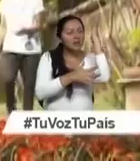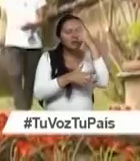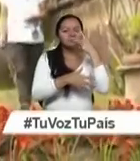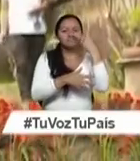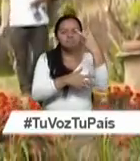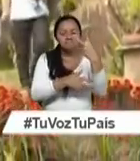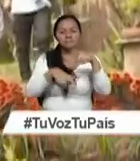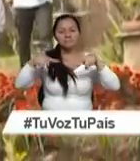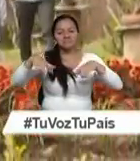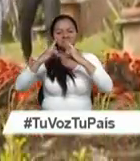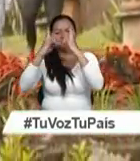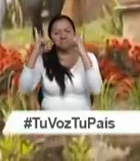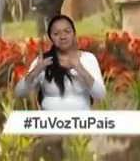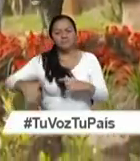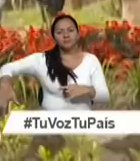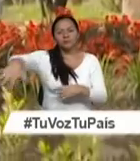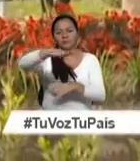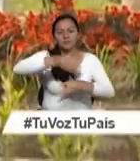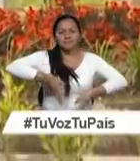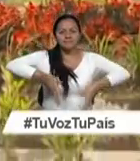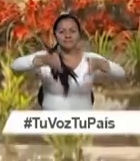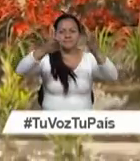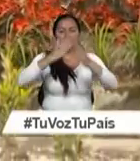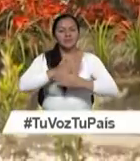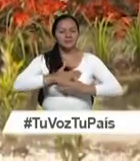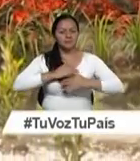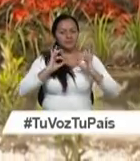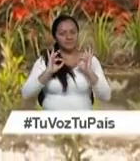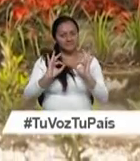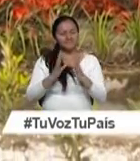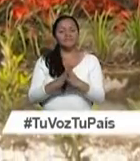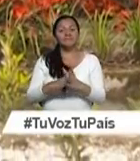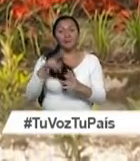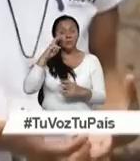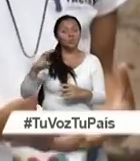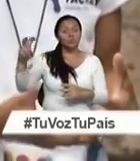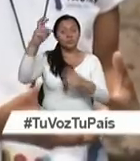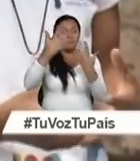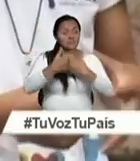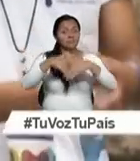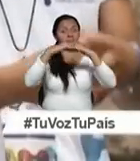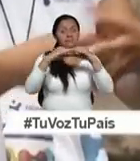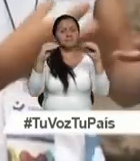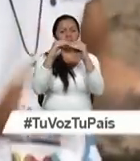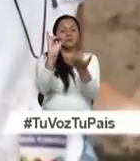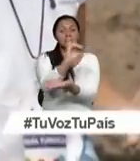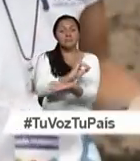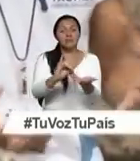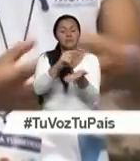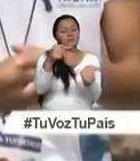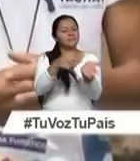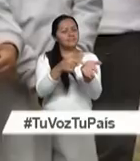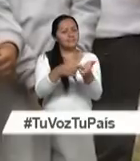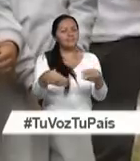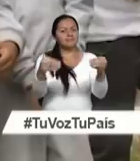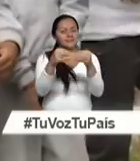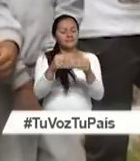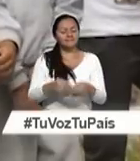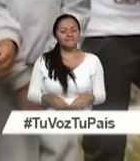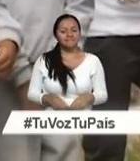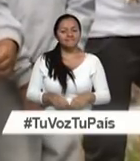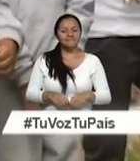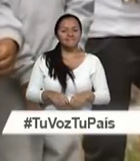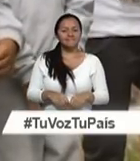y senderos ecológicos. El potencial turístico del Ecuador tiene así en Imbabura una de sus mayores